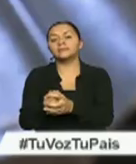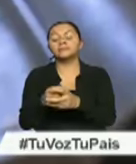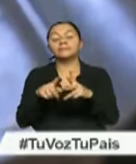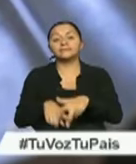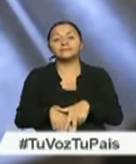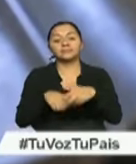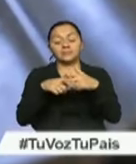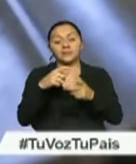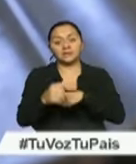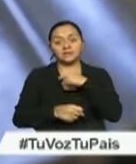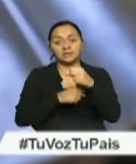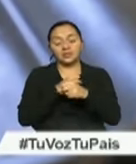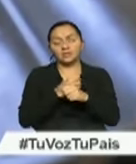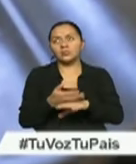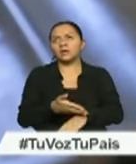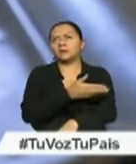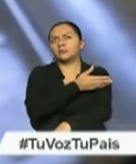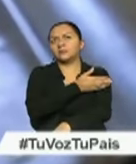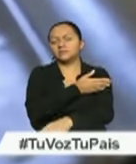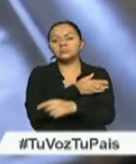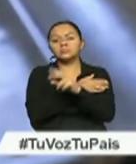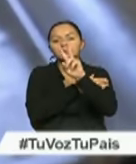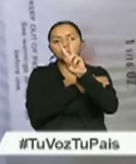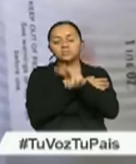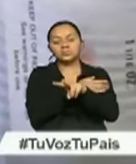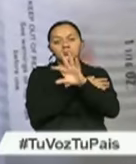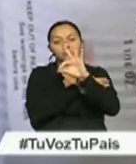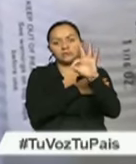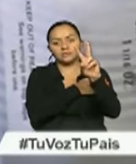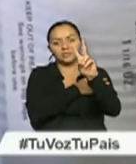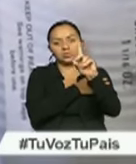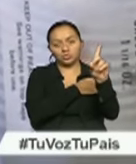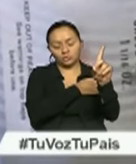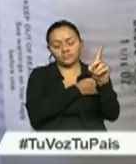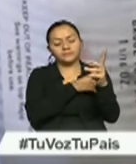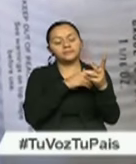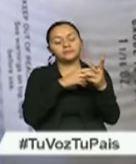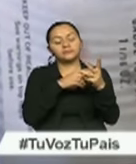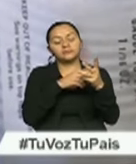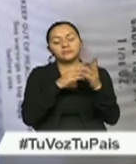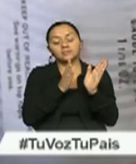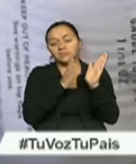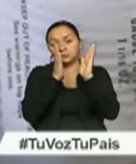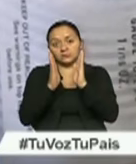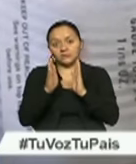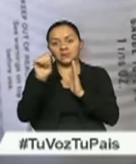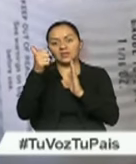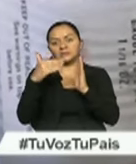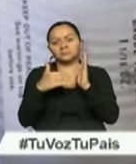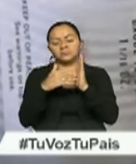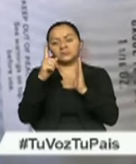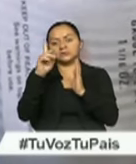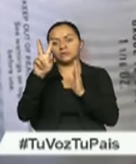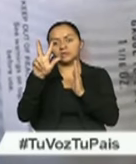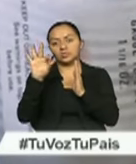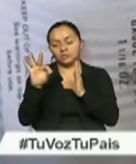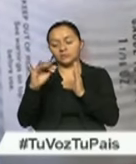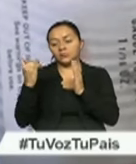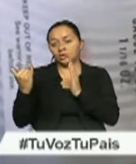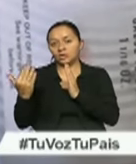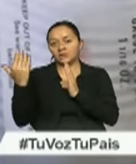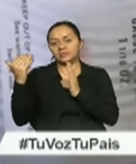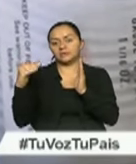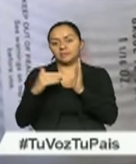del año se entregaron 2.921 armas, en la segunda etapa 10.139 y en la tercera